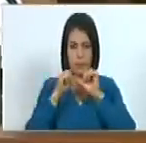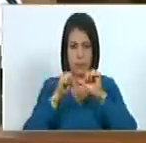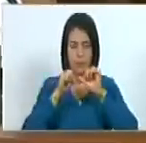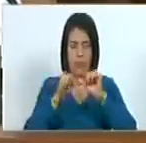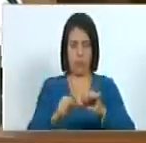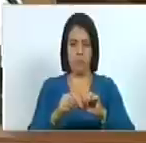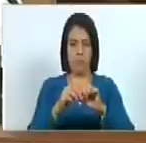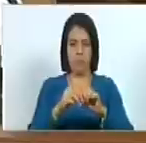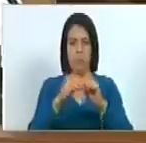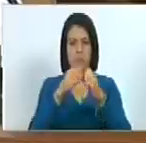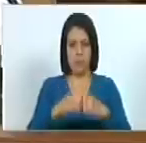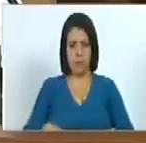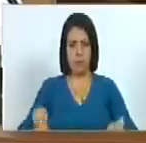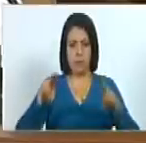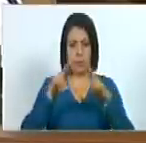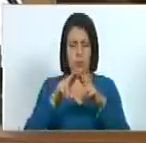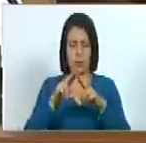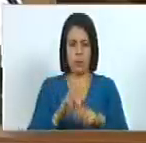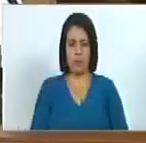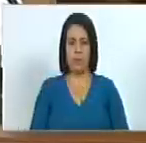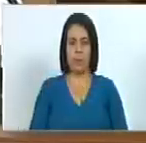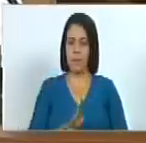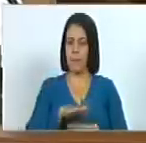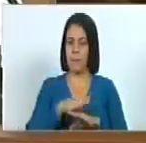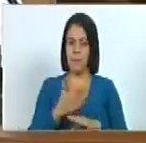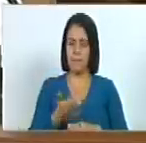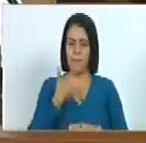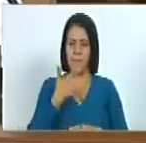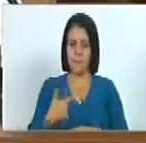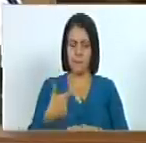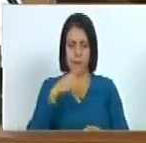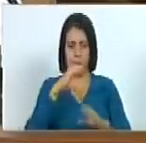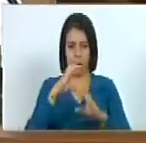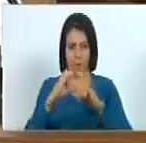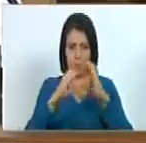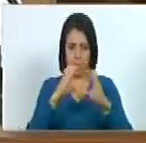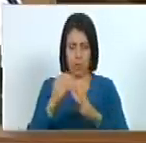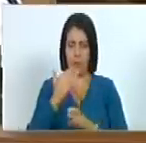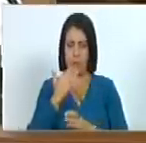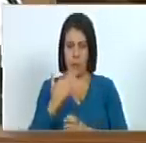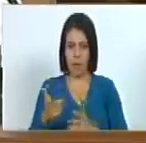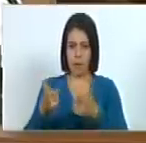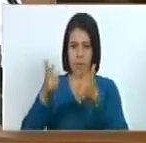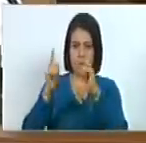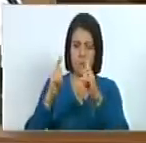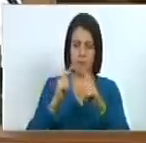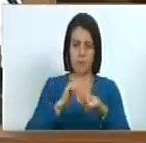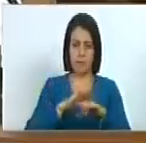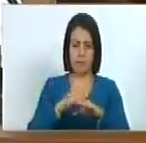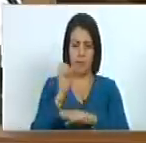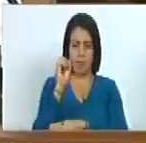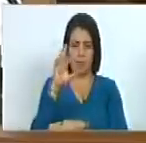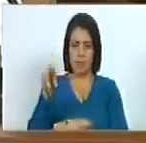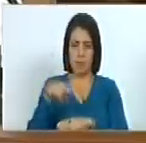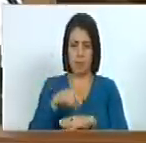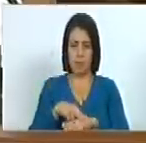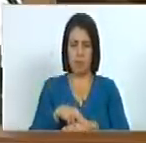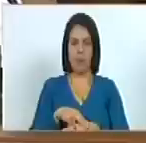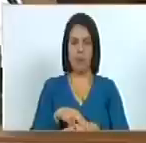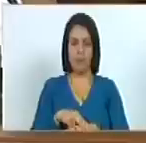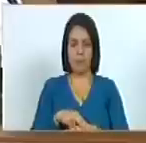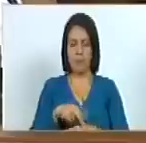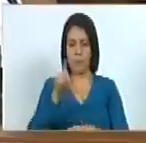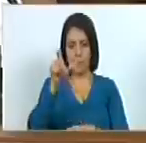permanente ante la Organización de las Naciones Unidas, mediante la cual solicitó sea autorizado por la Asamblea Nacional